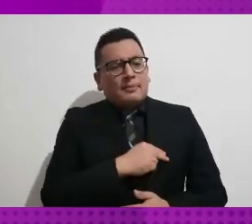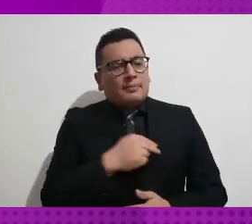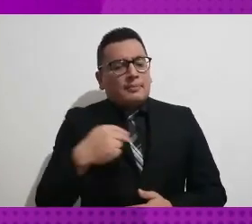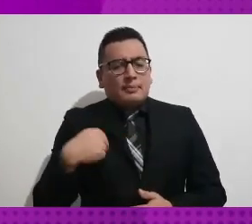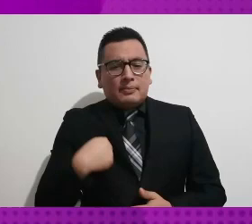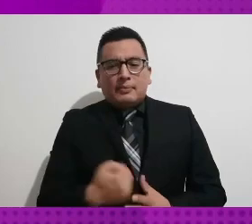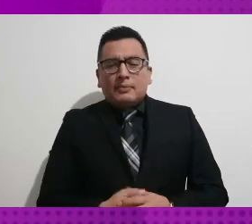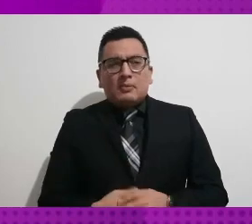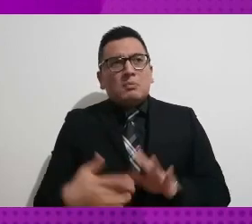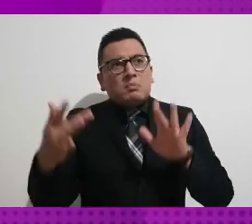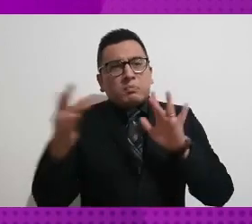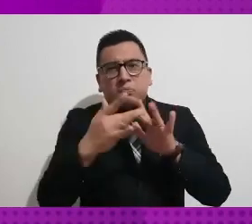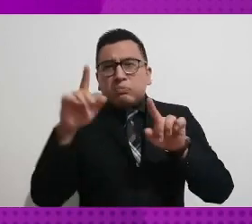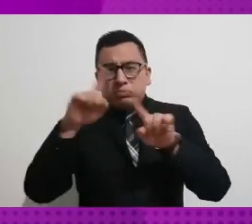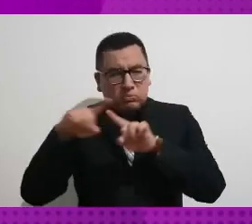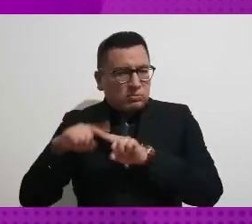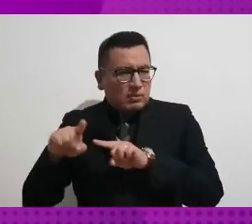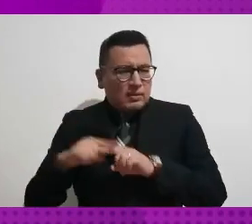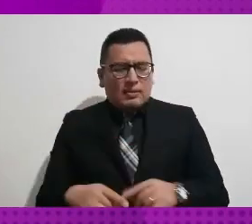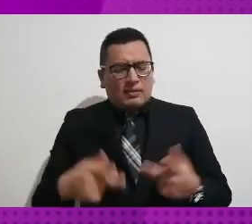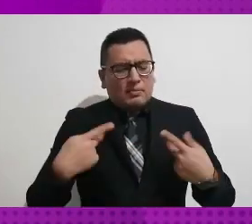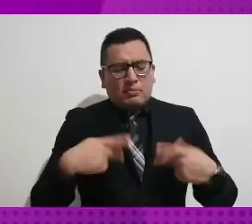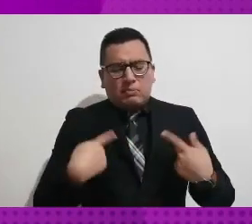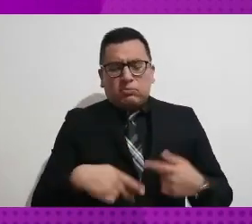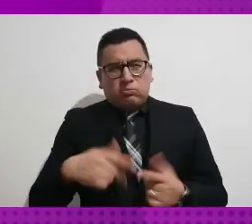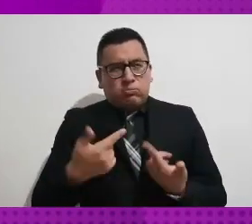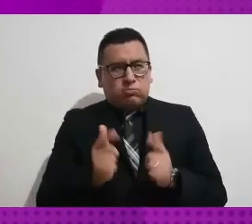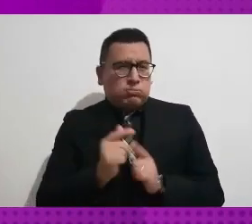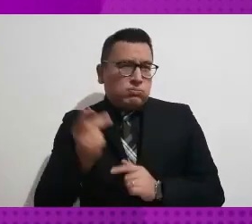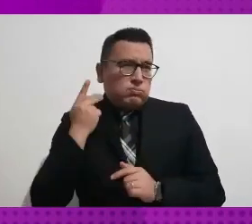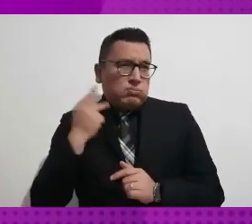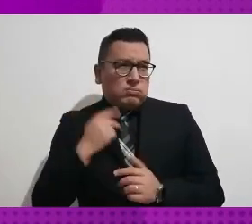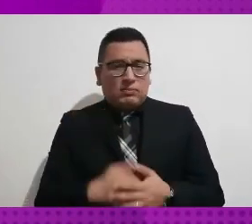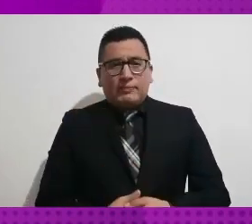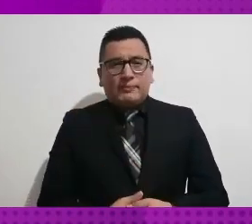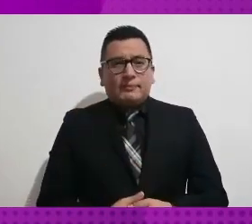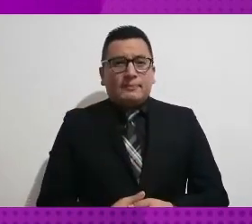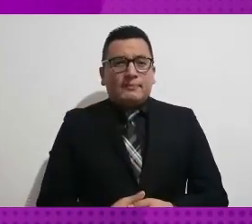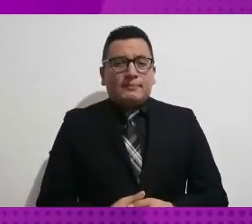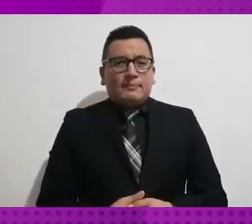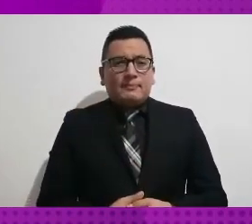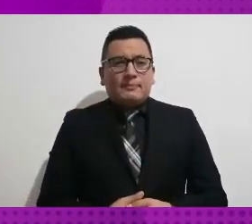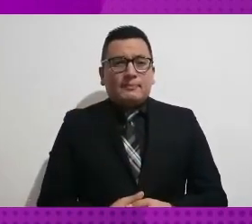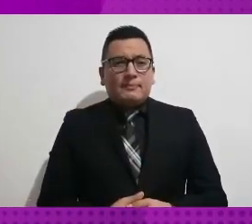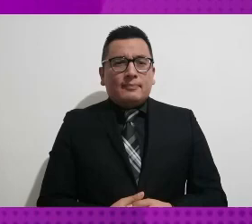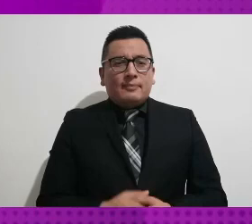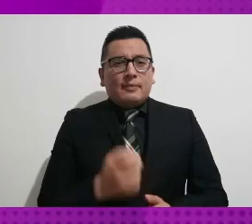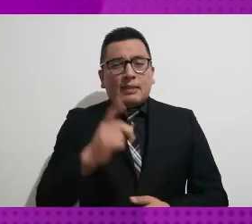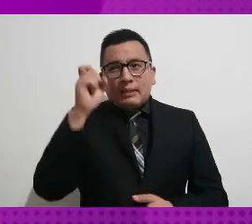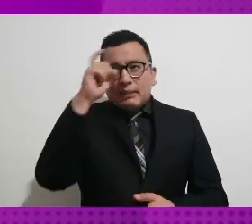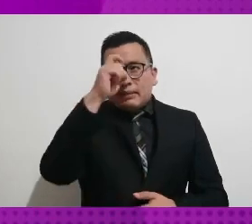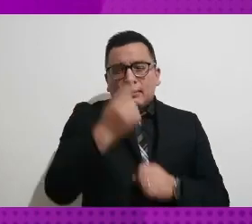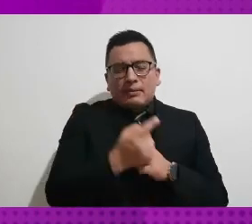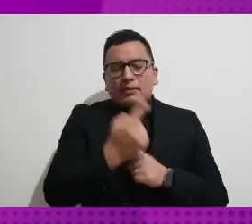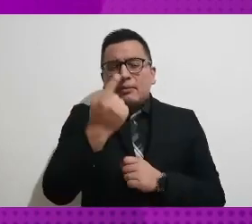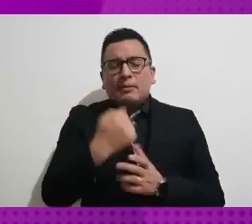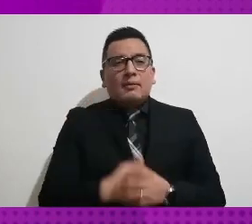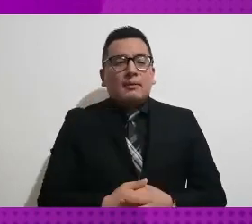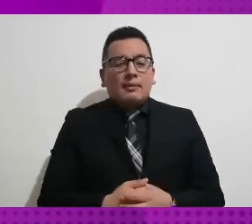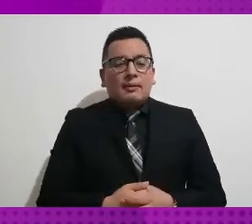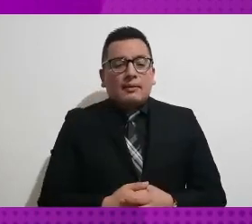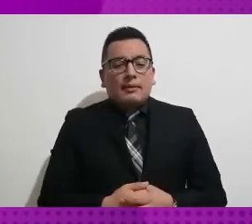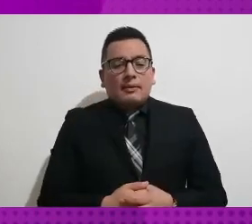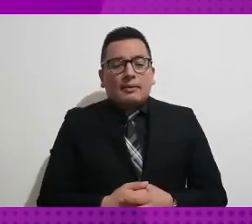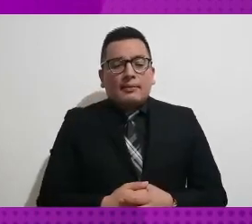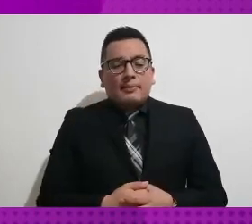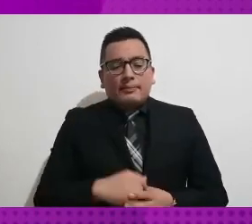acercamiento con personajes de la política, y el reto más difícil es que ese acercamiento a través de